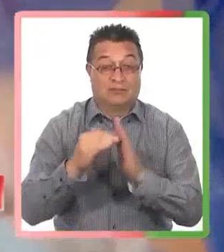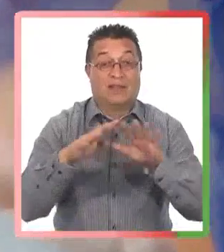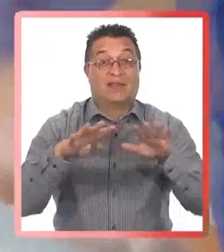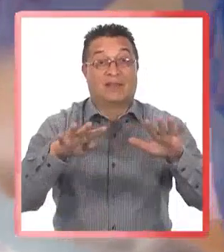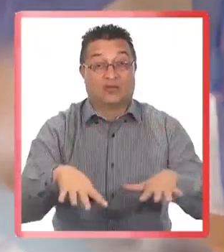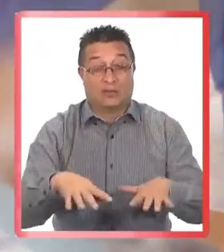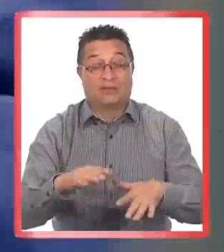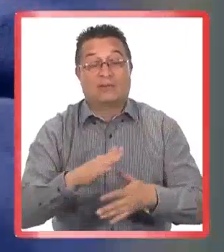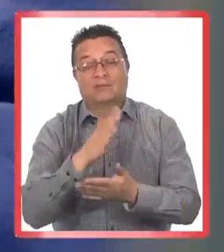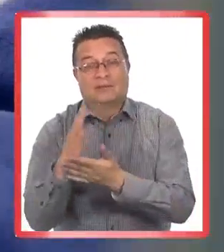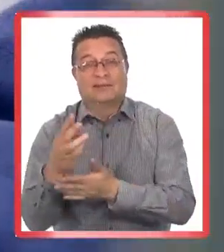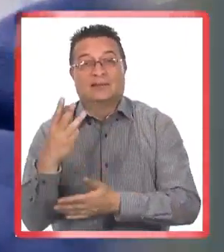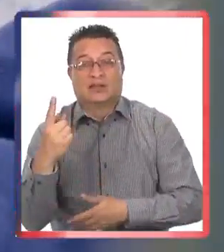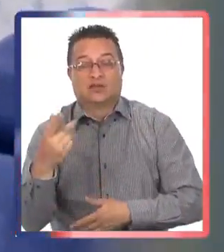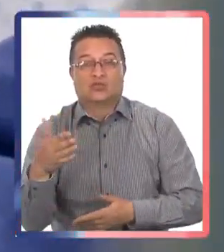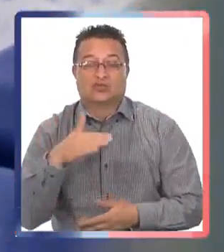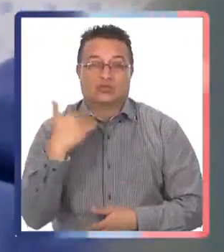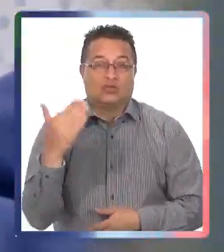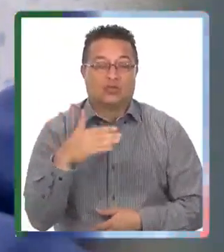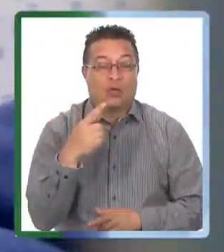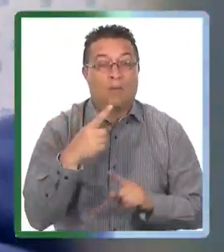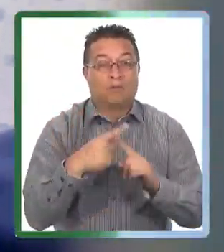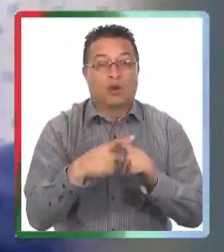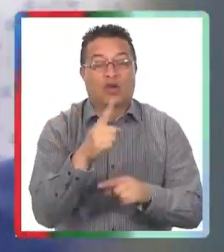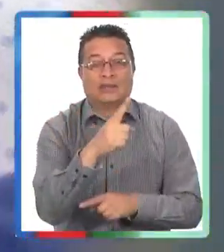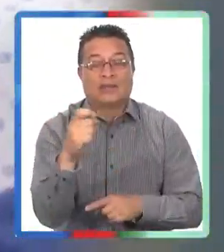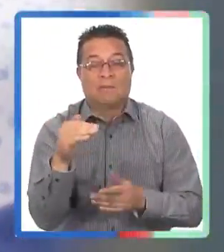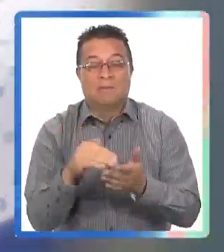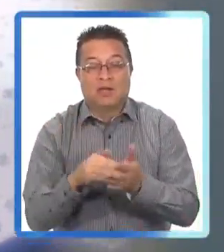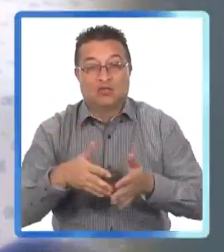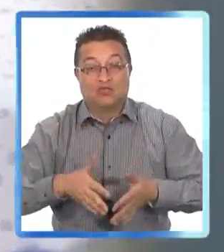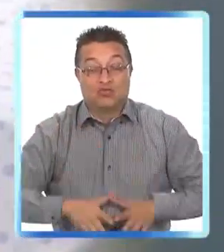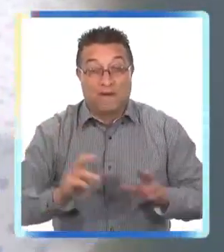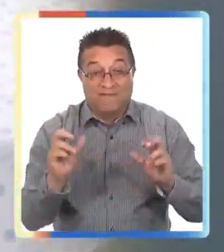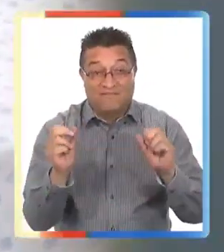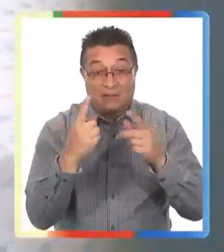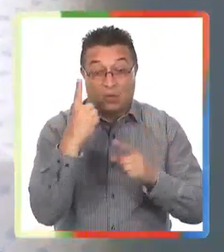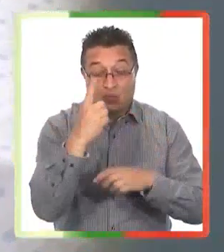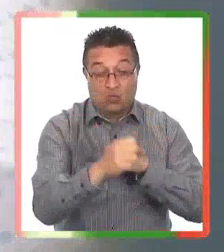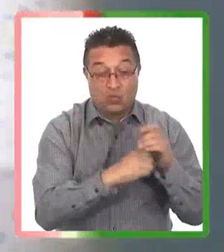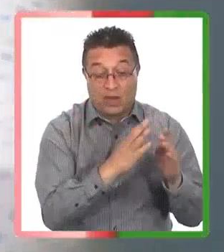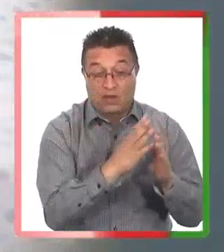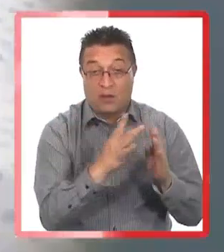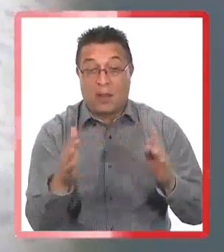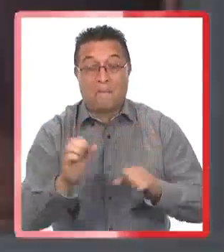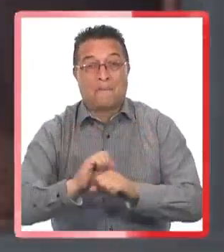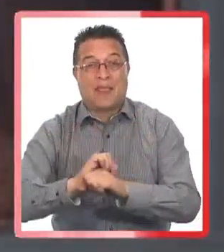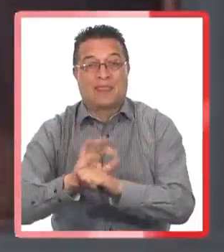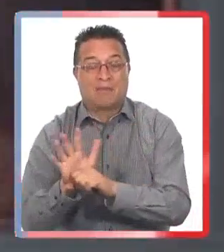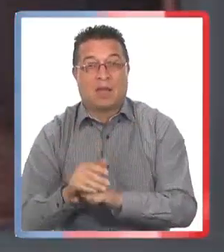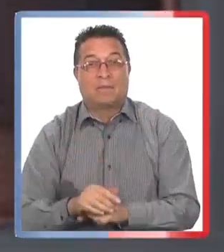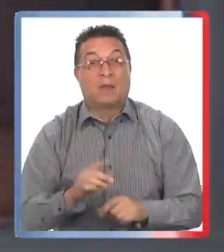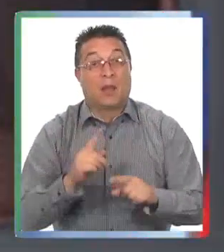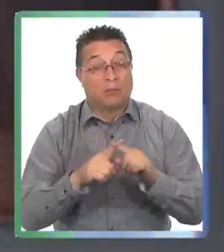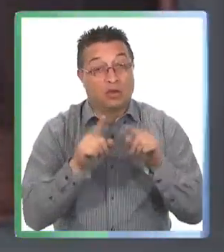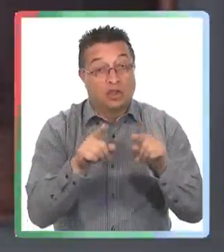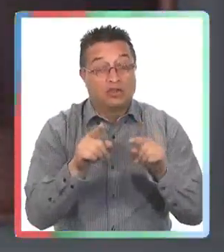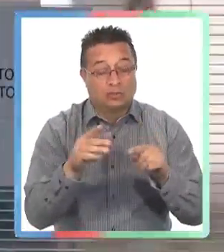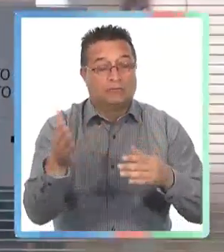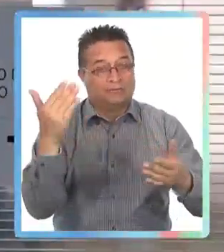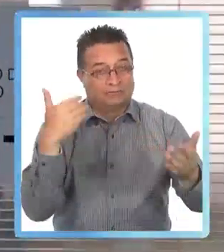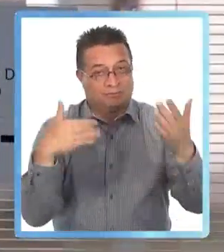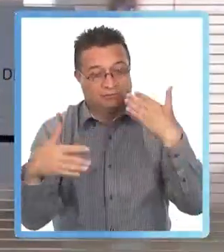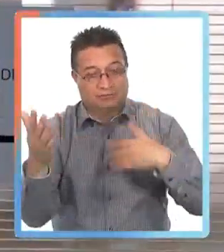de 19 a 31 muertes por cada 100.000 nacidos vivos en el primer año de esta pandemia. Por eso llamamos